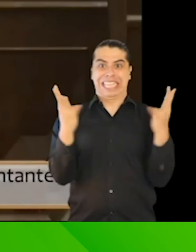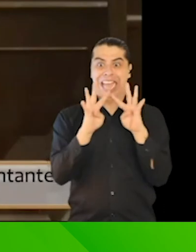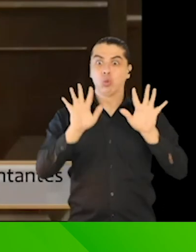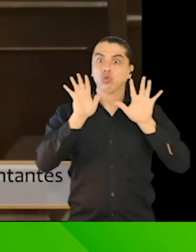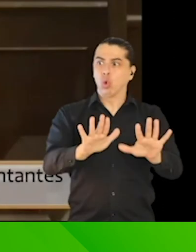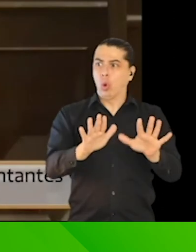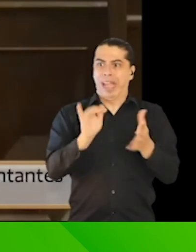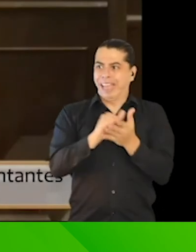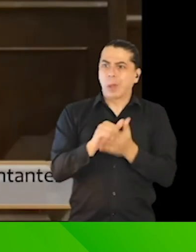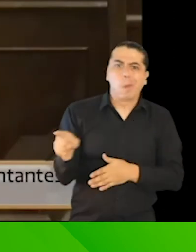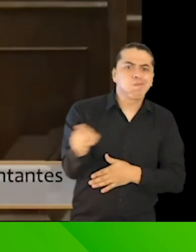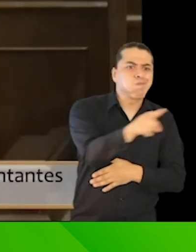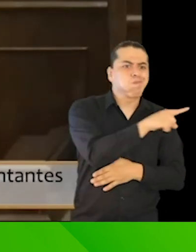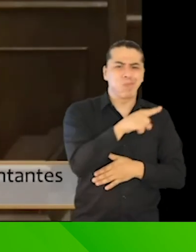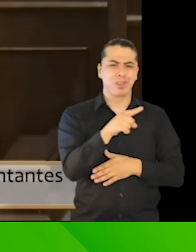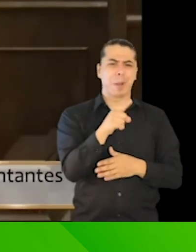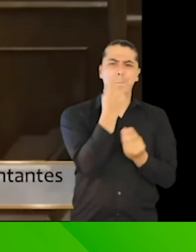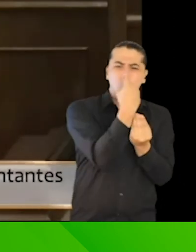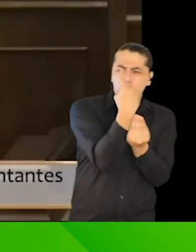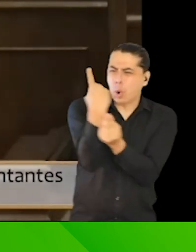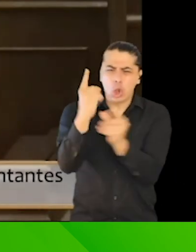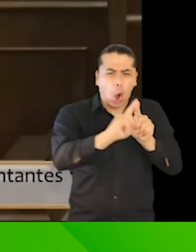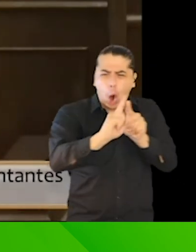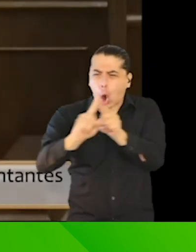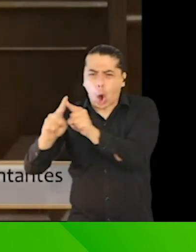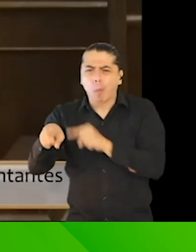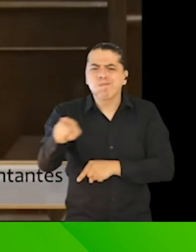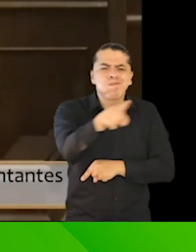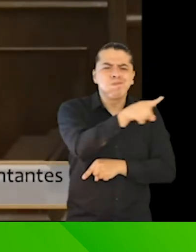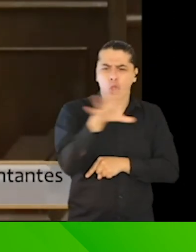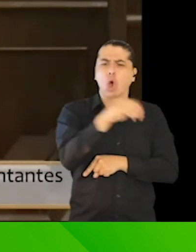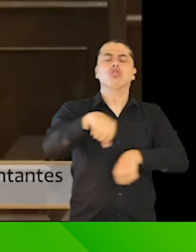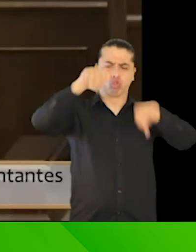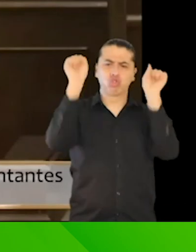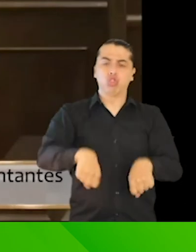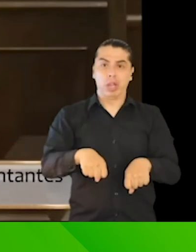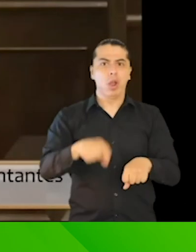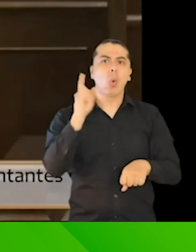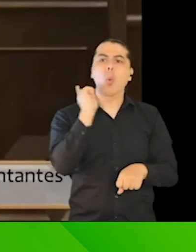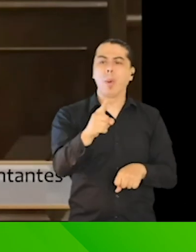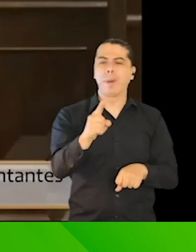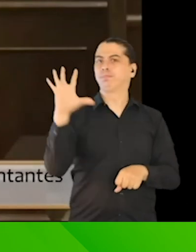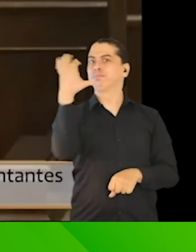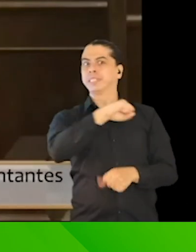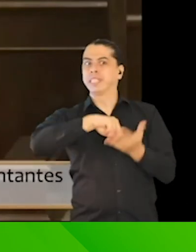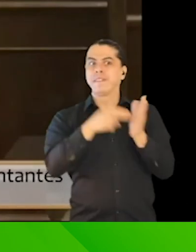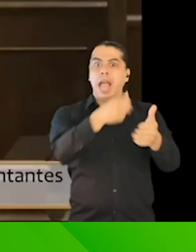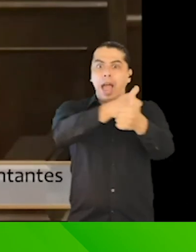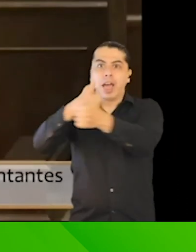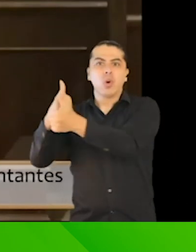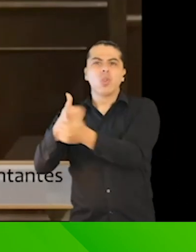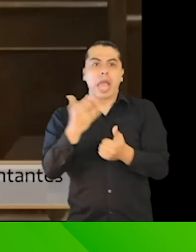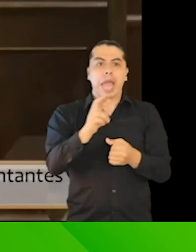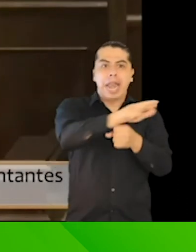políticos de la plenaria le dieron un sí y es un motivo de orgullo porque cada uno de ustedes representa en sus